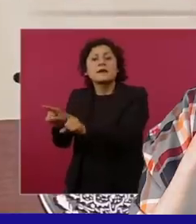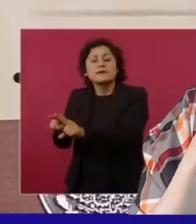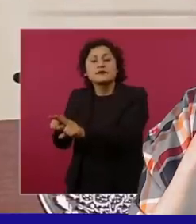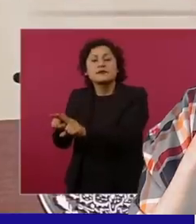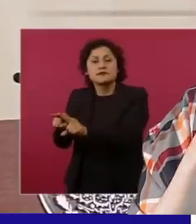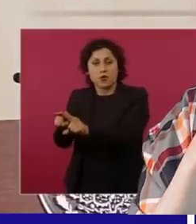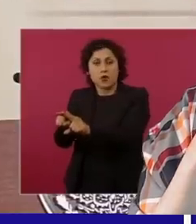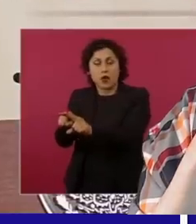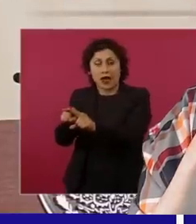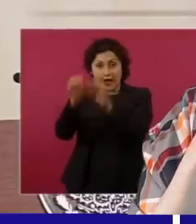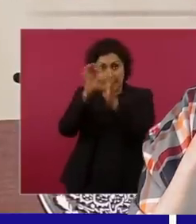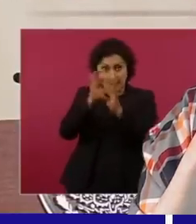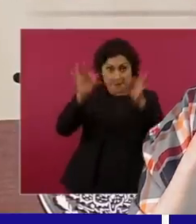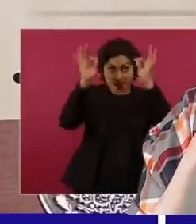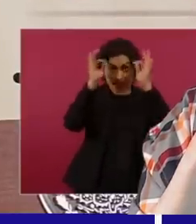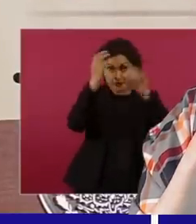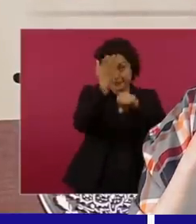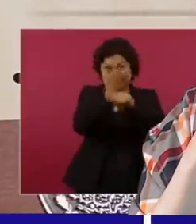Perú